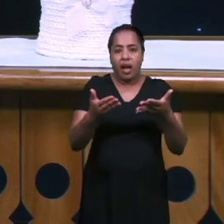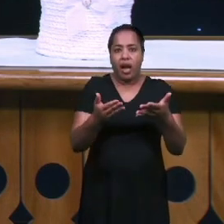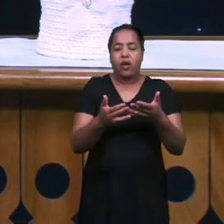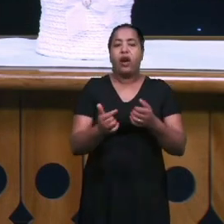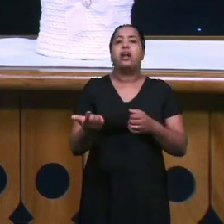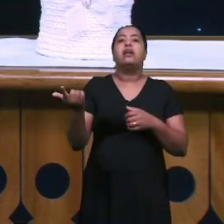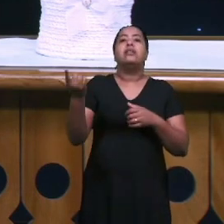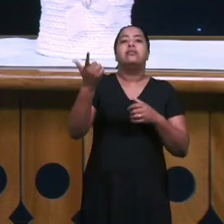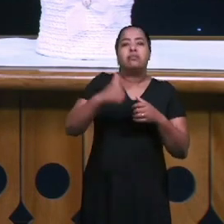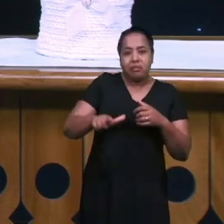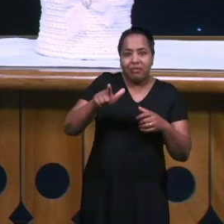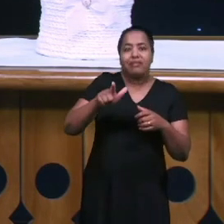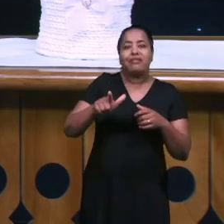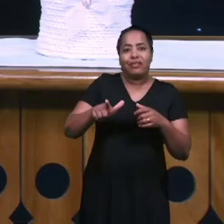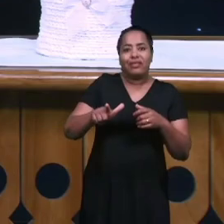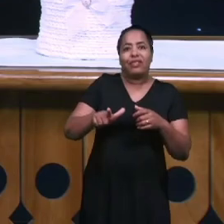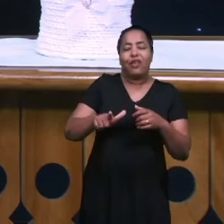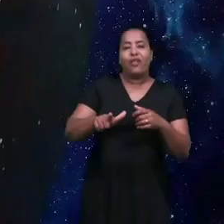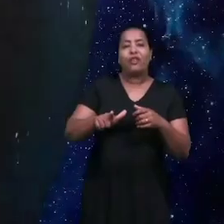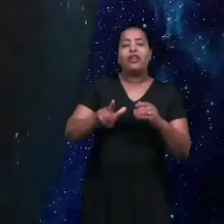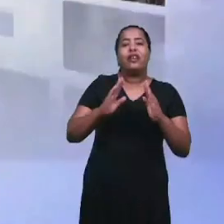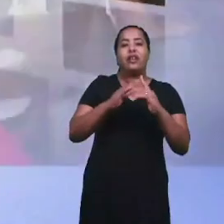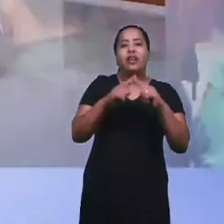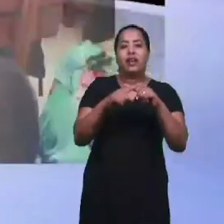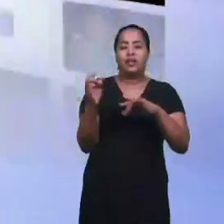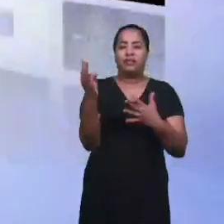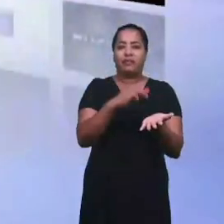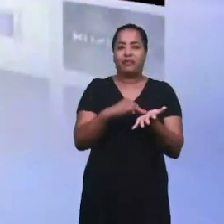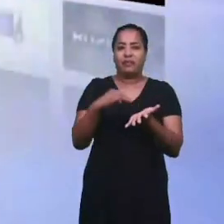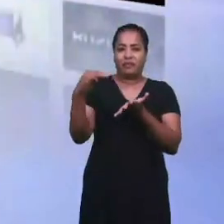con la retrospectiva 2021 de la Iglesia Cristiana Maranata.